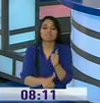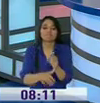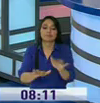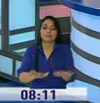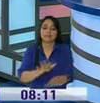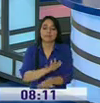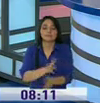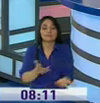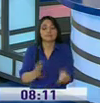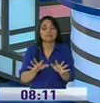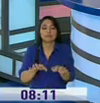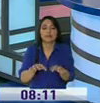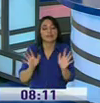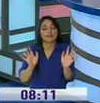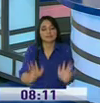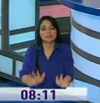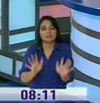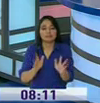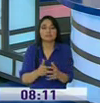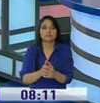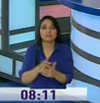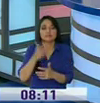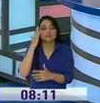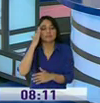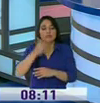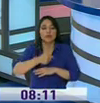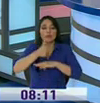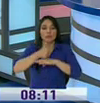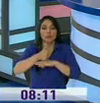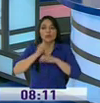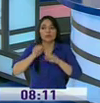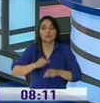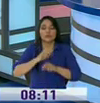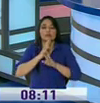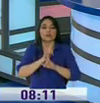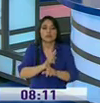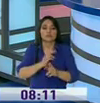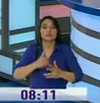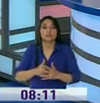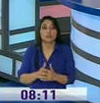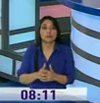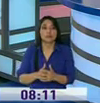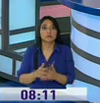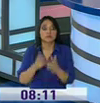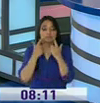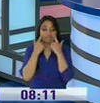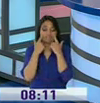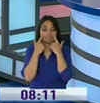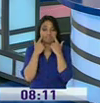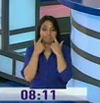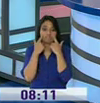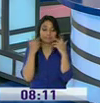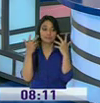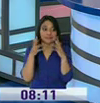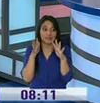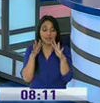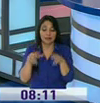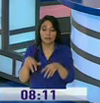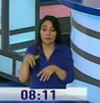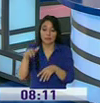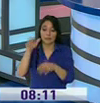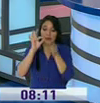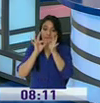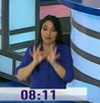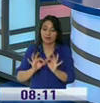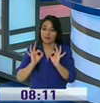suyas en todo sentido, así que sabemos que las autoridades van a responderle y por supuesto vamos a estar pendientes cuando ya tengan sus escalinatas y mejore